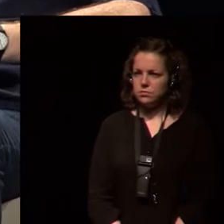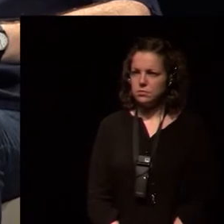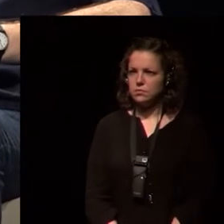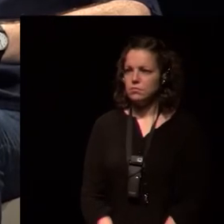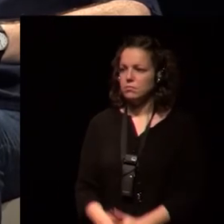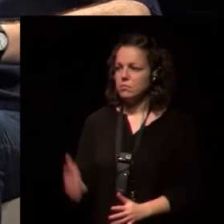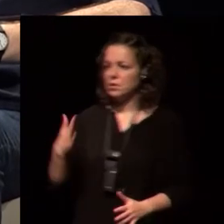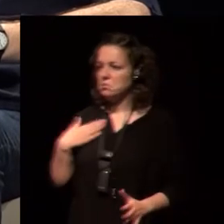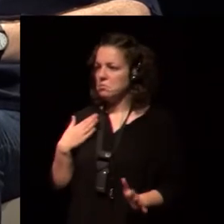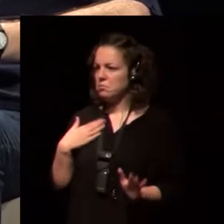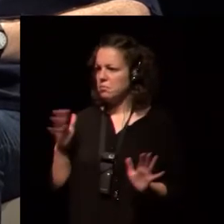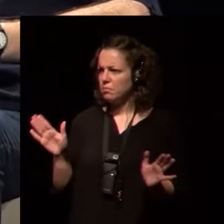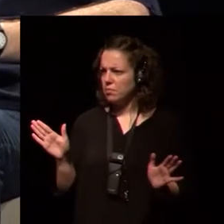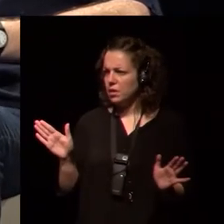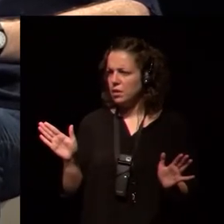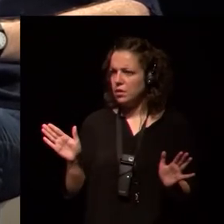Para mí nunca hay